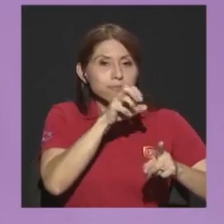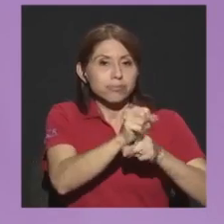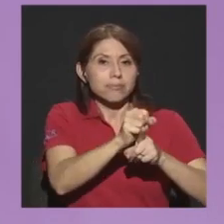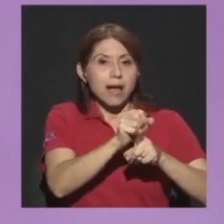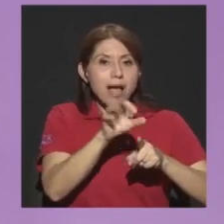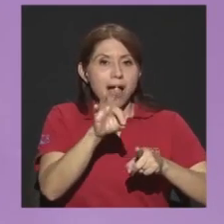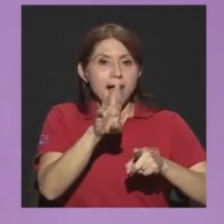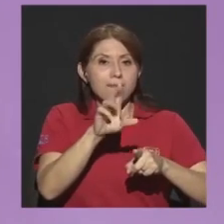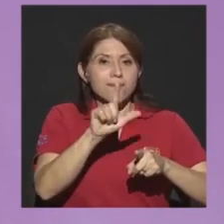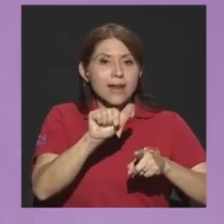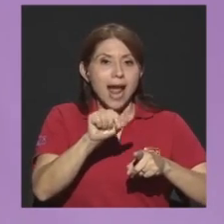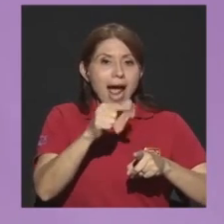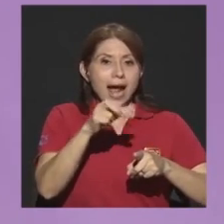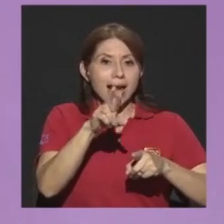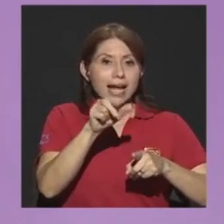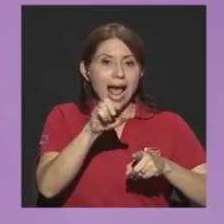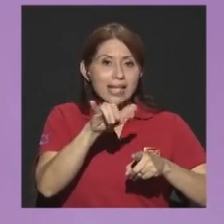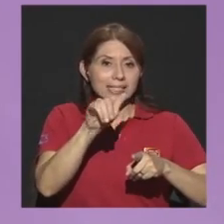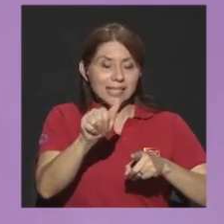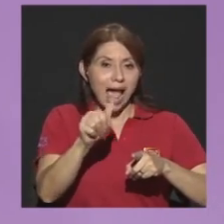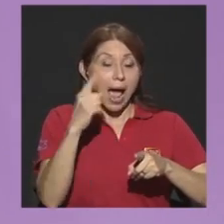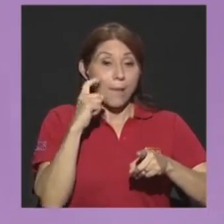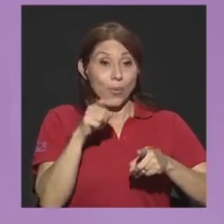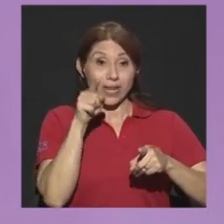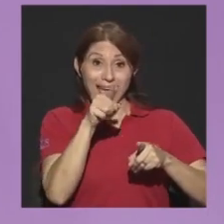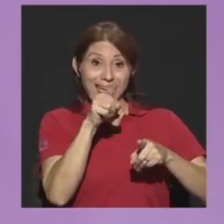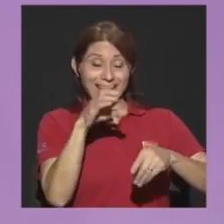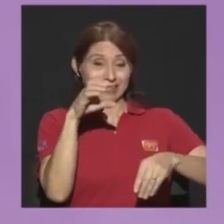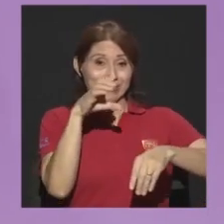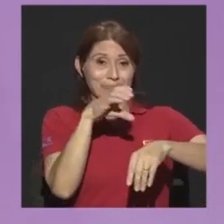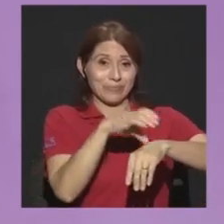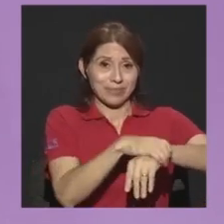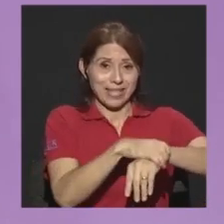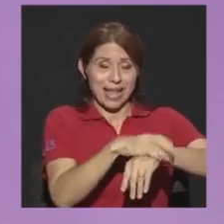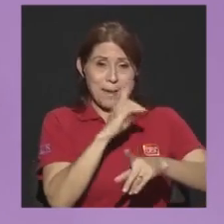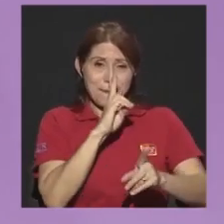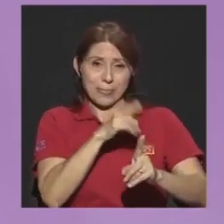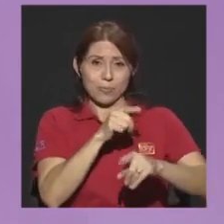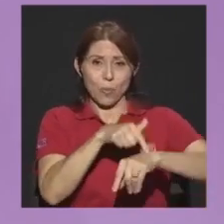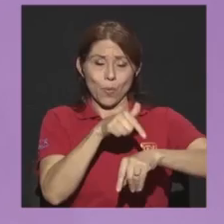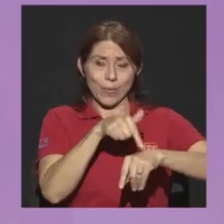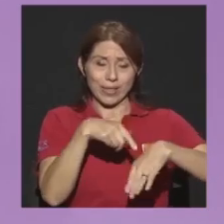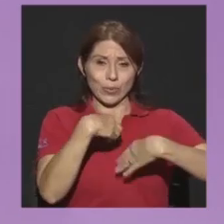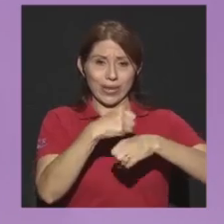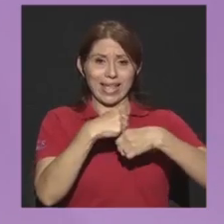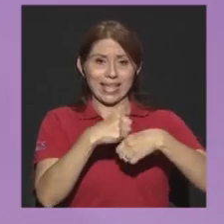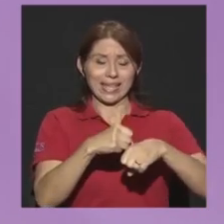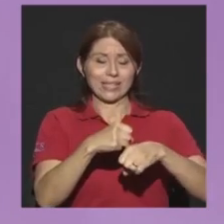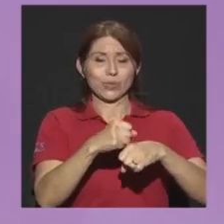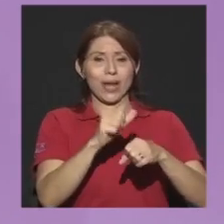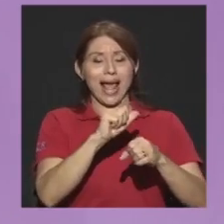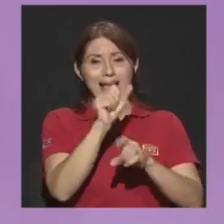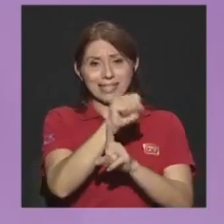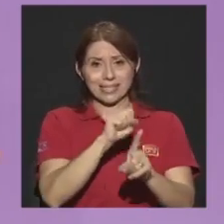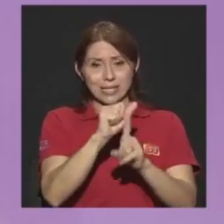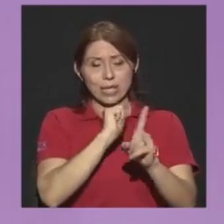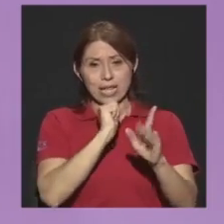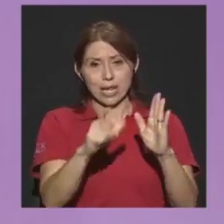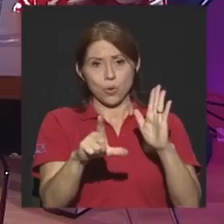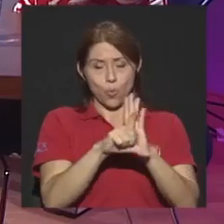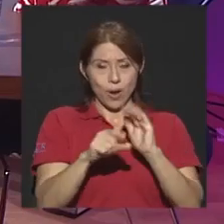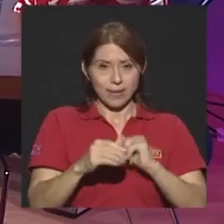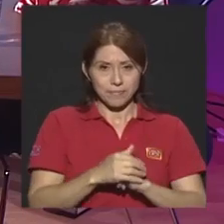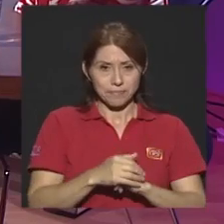él prácticamente en el momento de la comisión del delito, ¿verdad? Él fue